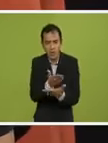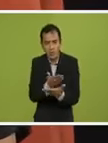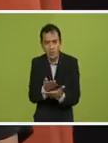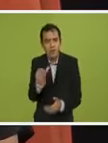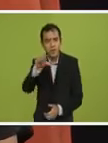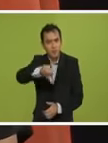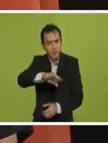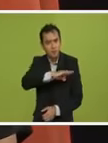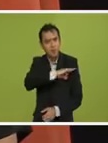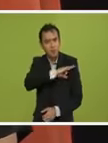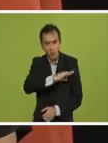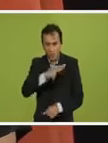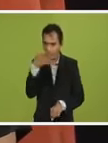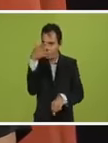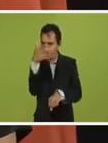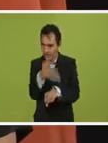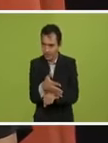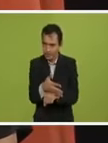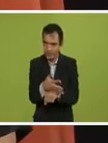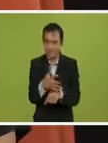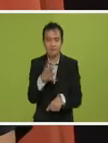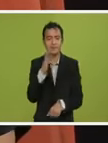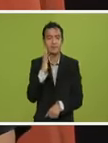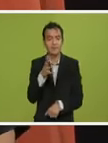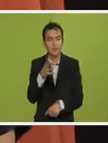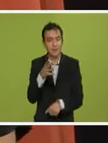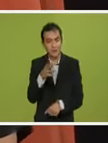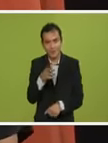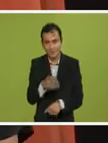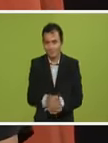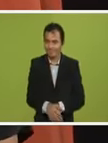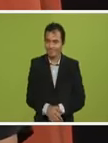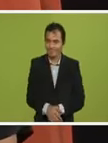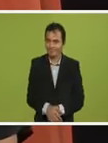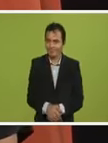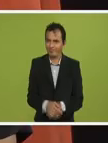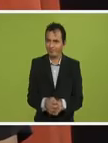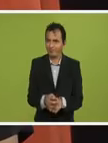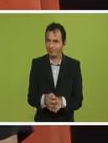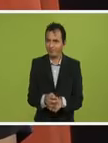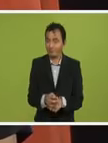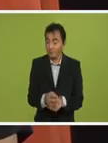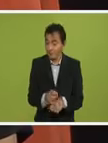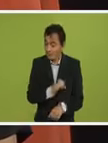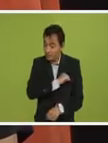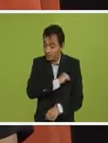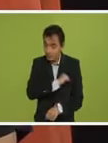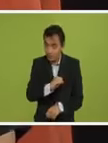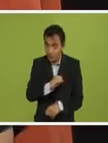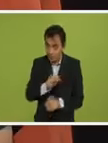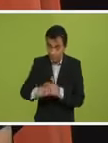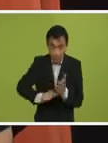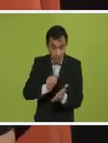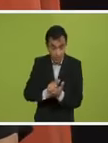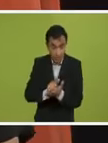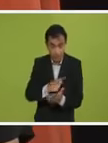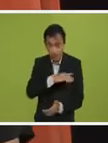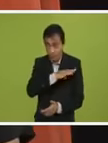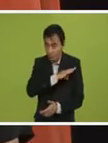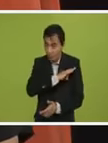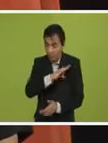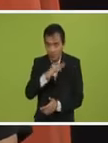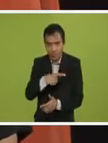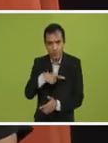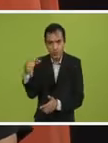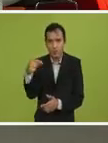ya pueden ser sancionados porque ya es delito y pueden ser objeto de ir incluso a prisión. Sí. Y esa es